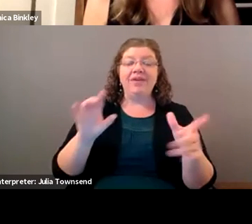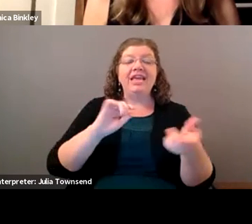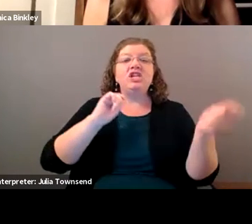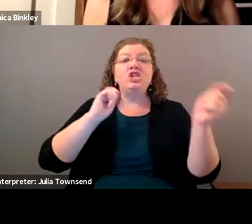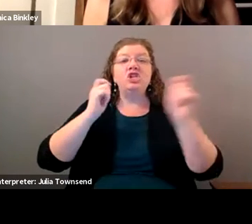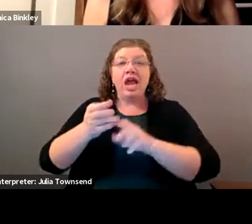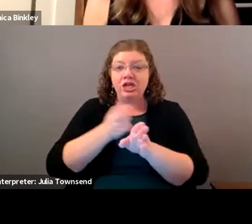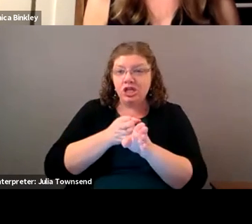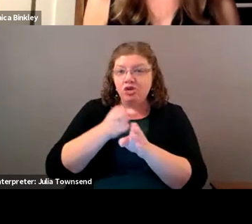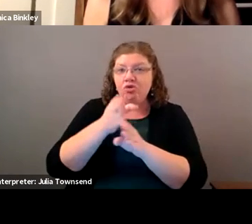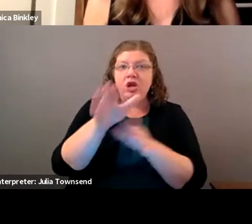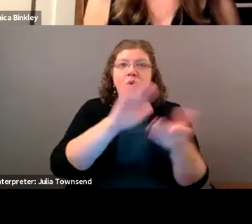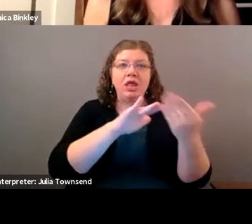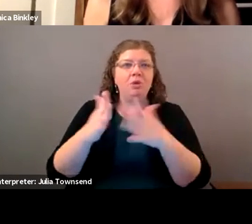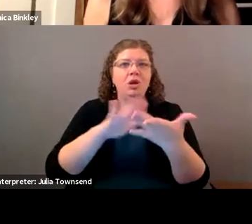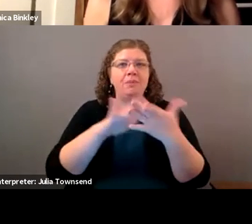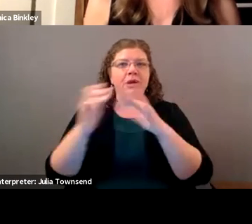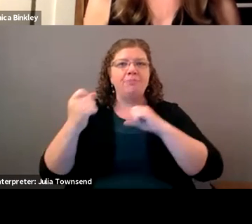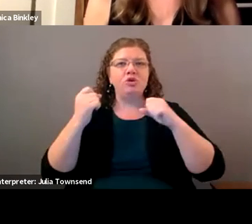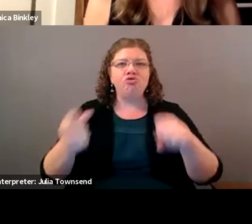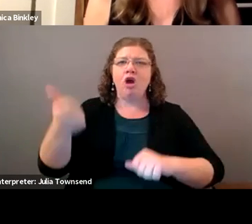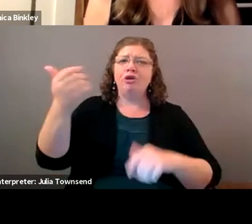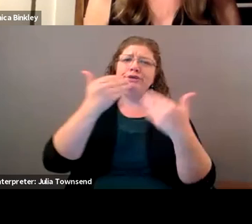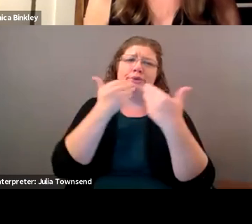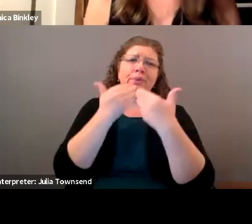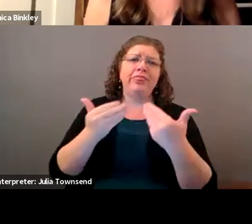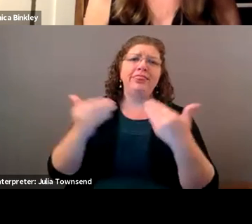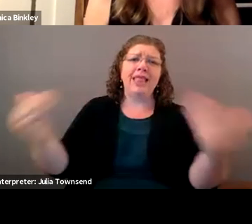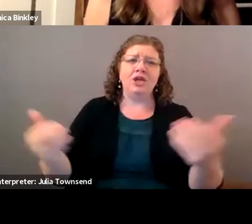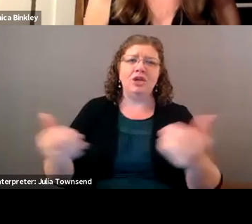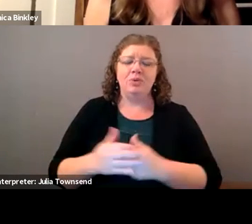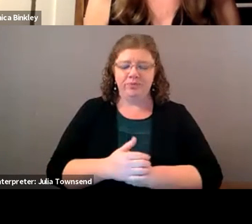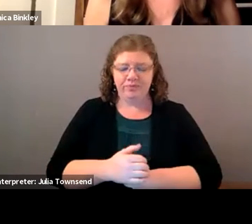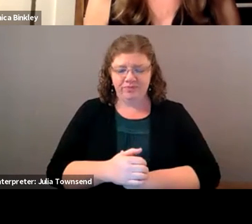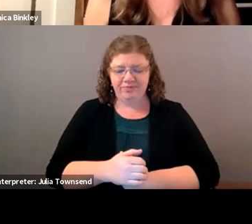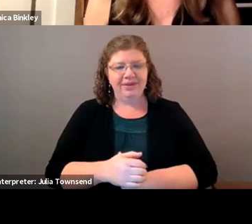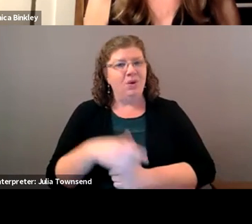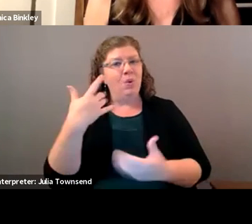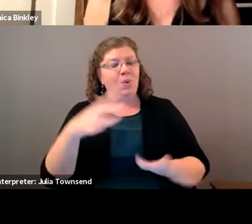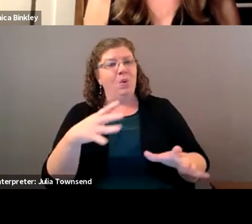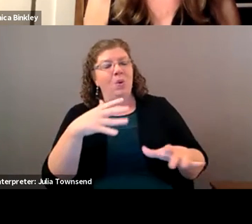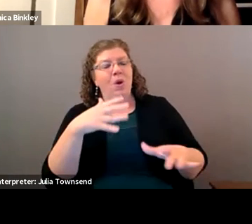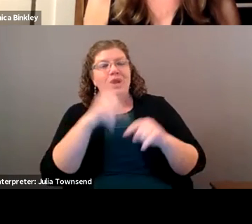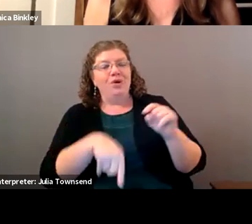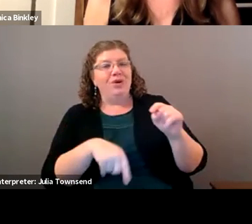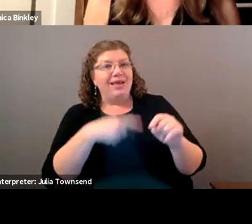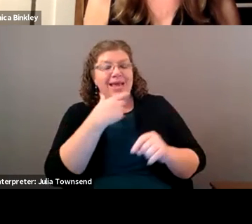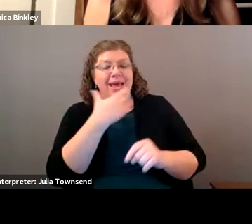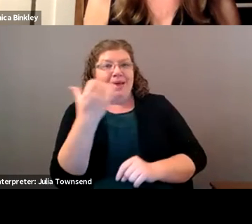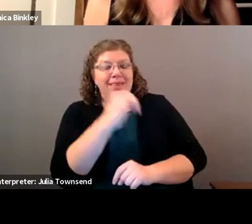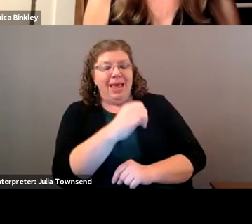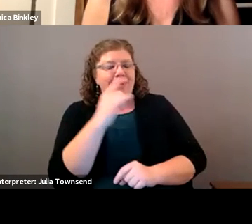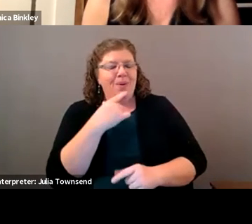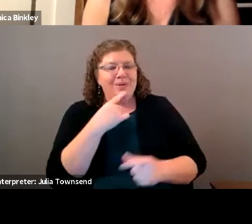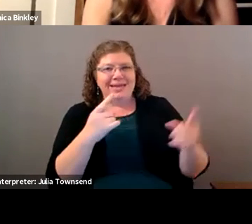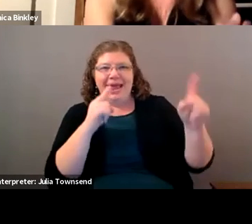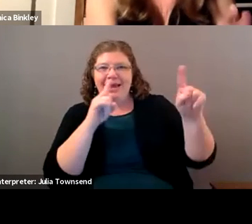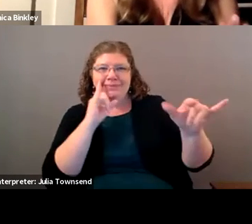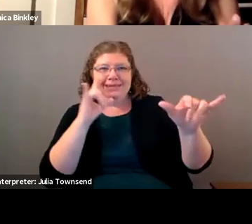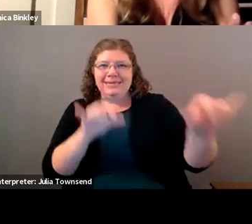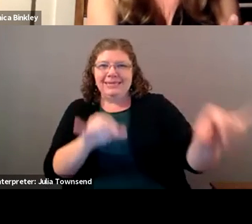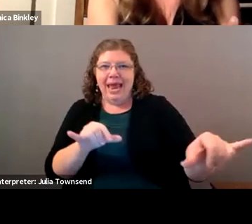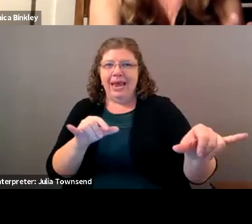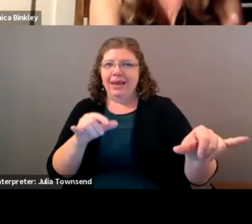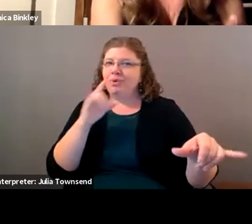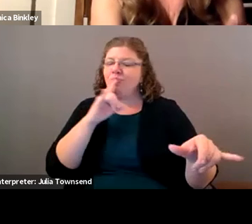la edad de 0 a 5 años, cambia el rumbo de la comunidad. Pues sí, yo quería decir lo mismo. Esto es